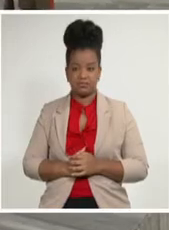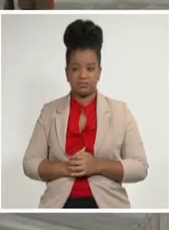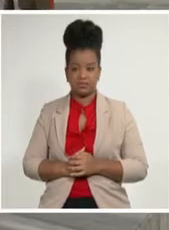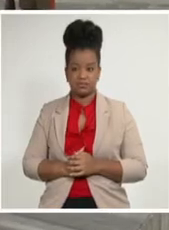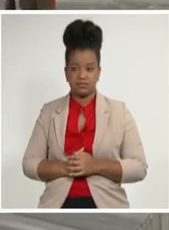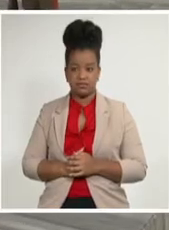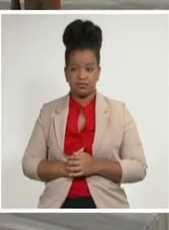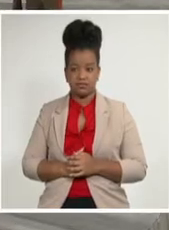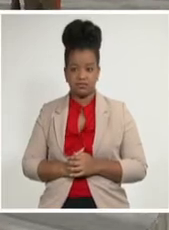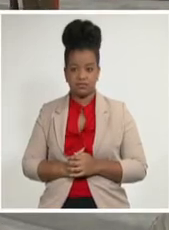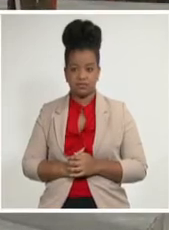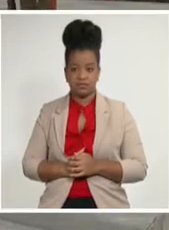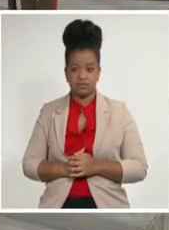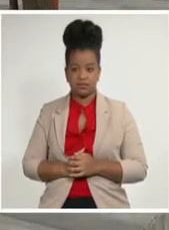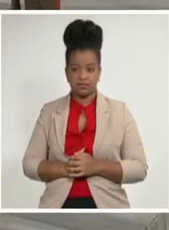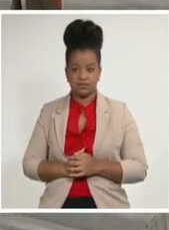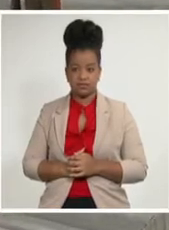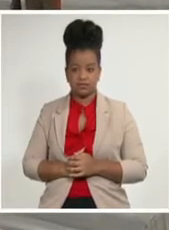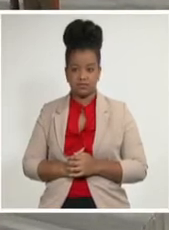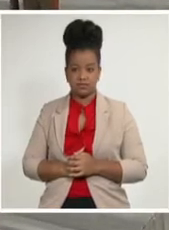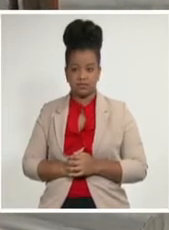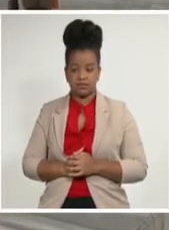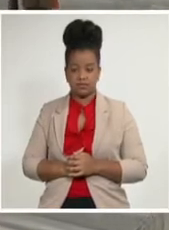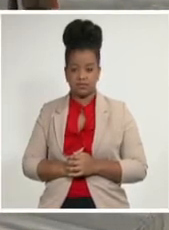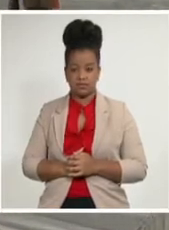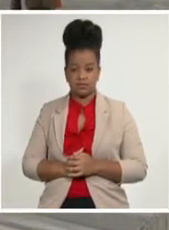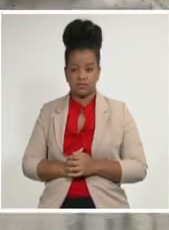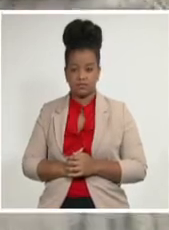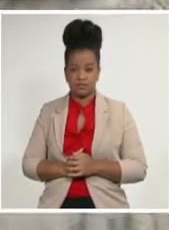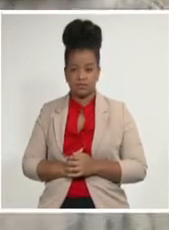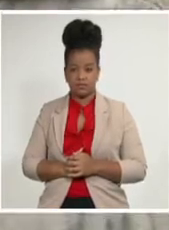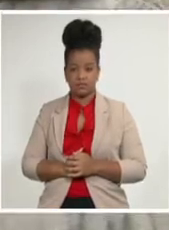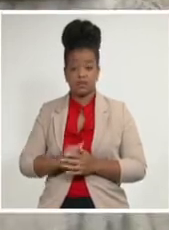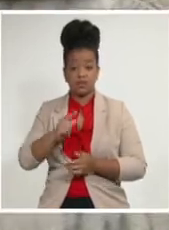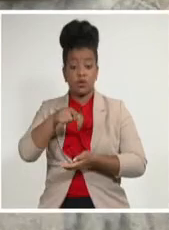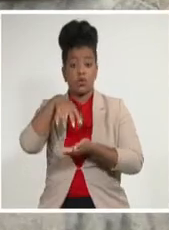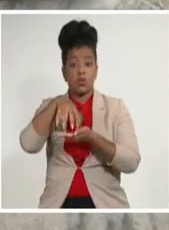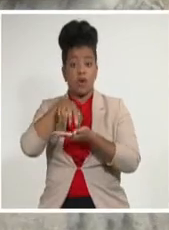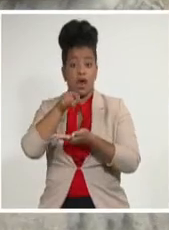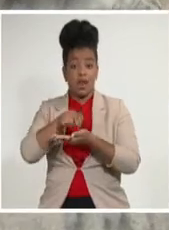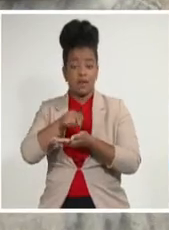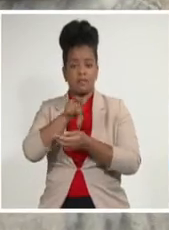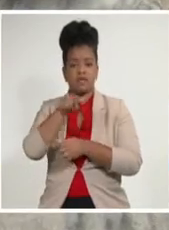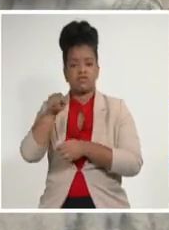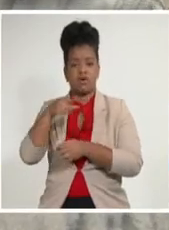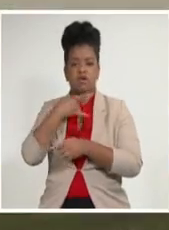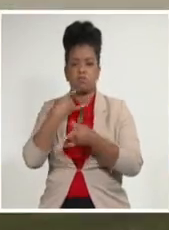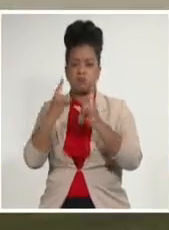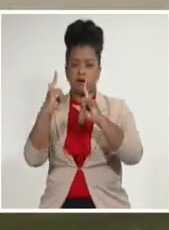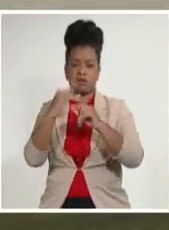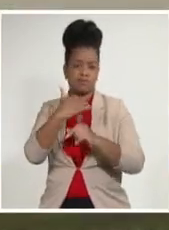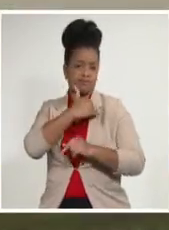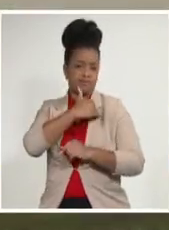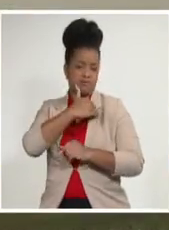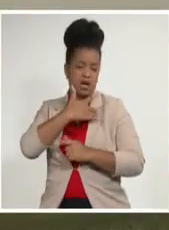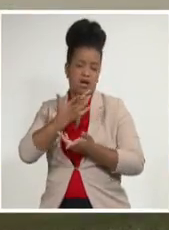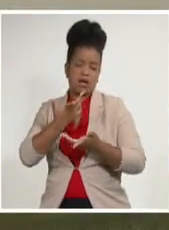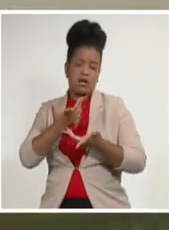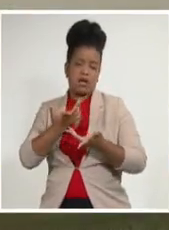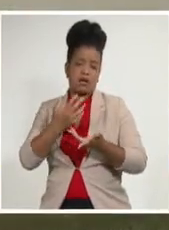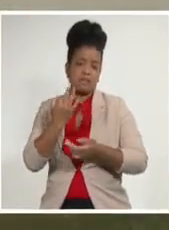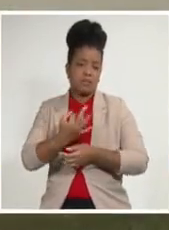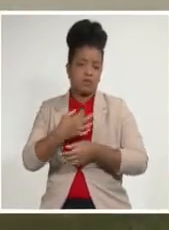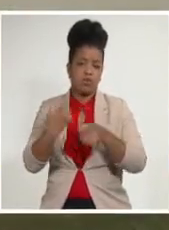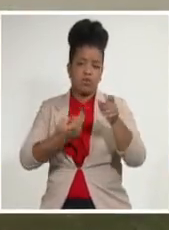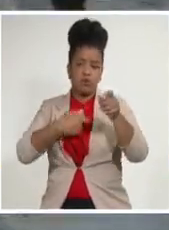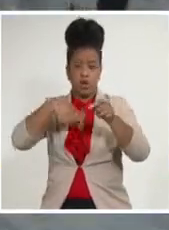En este sitio donde reposan los restos de soldados soviéticos que fallecieron en accidentes durante el cumplimiento de su deber en